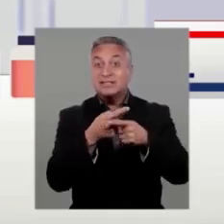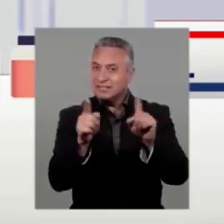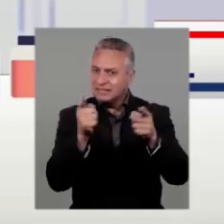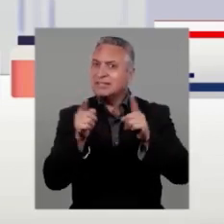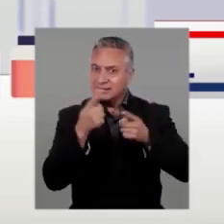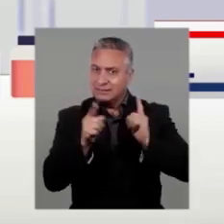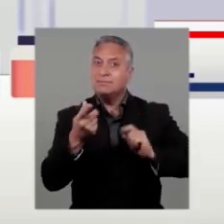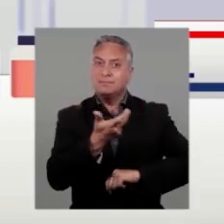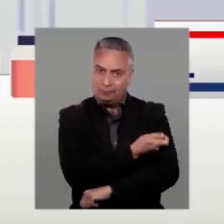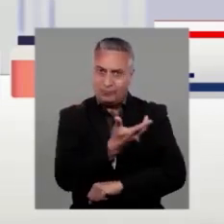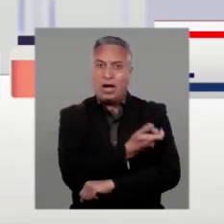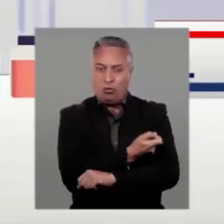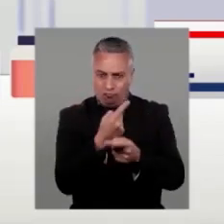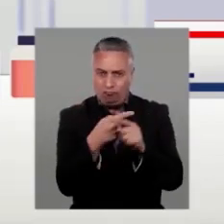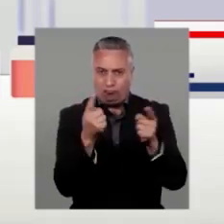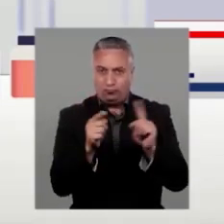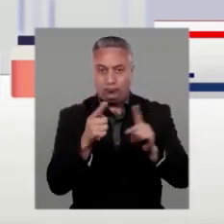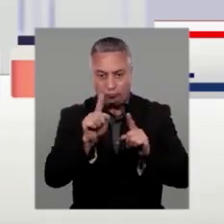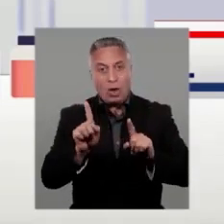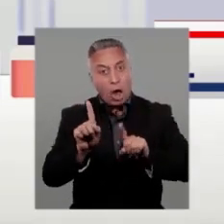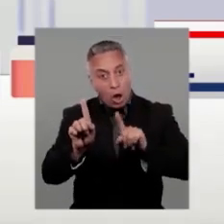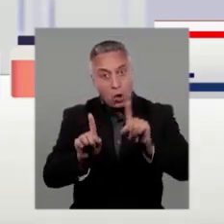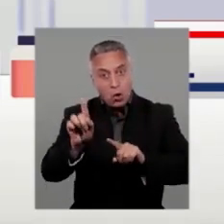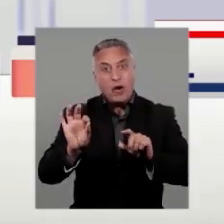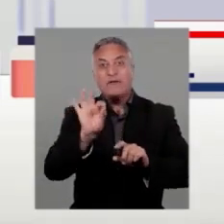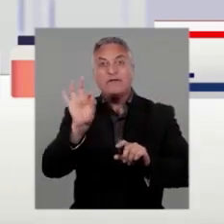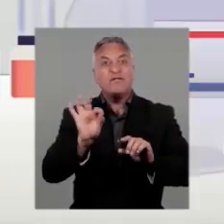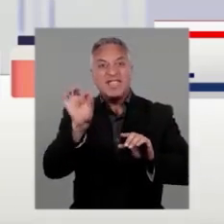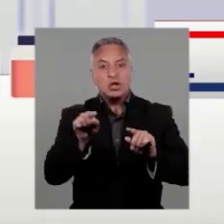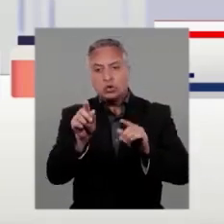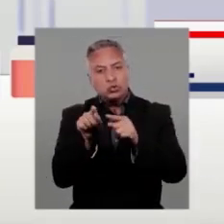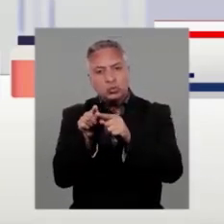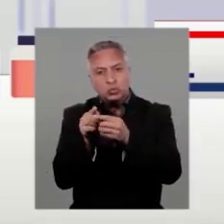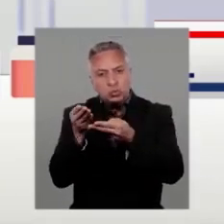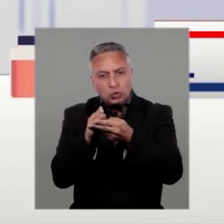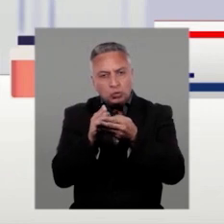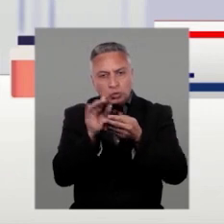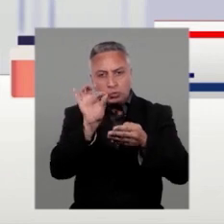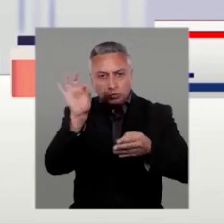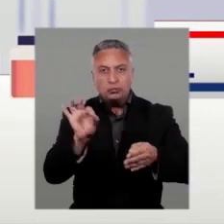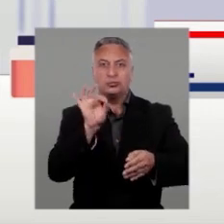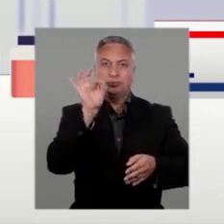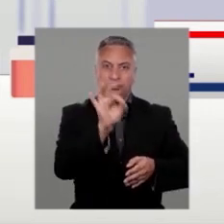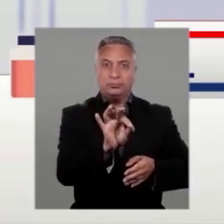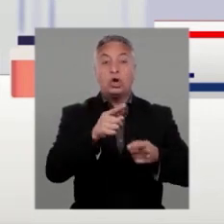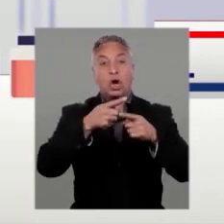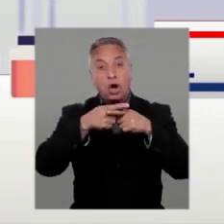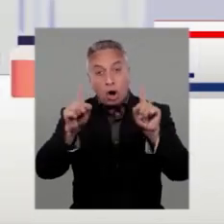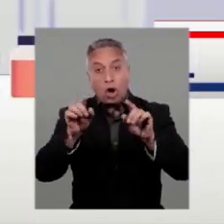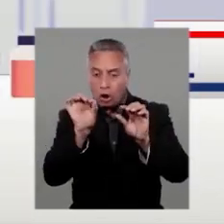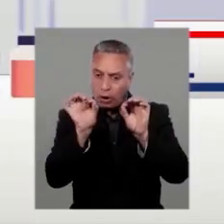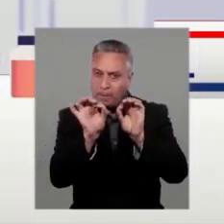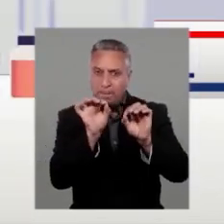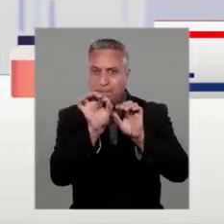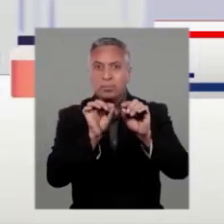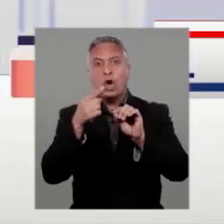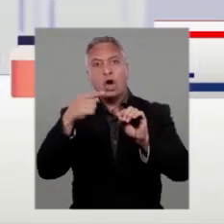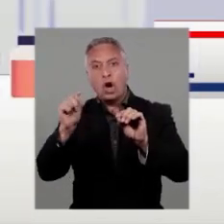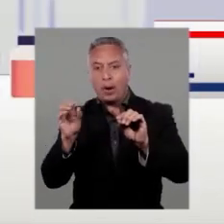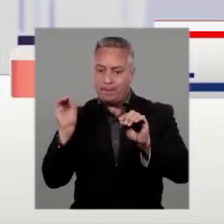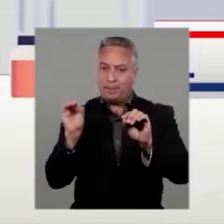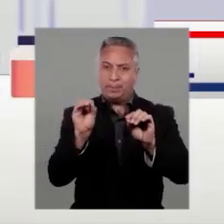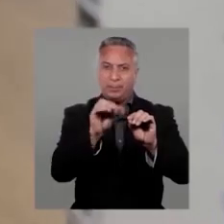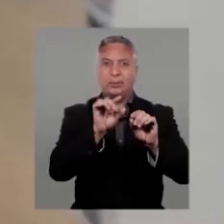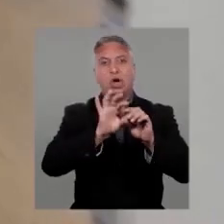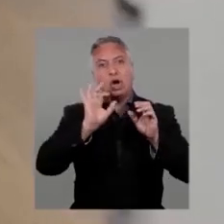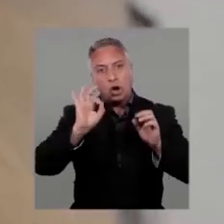Existen distintos tipos de vacunas. Algunas utilizan virus completos inactivados o muertos. Otras llevan solo partes del virus, proteínas